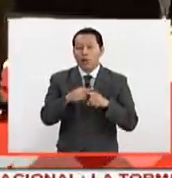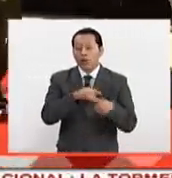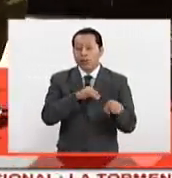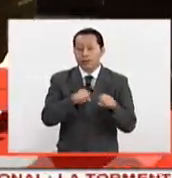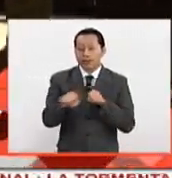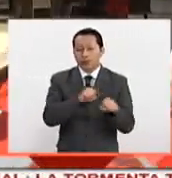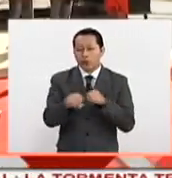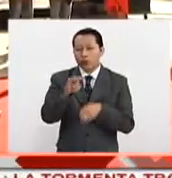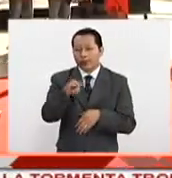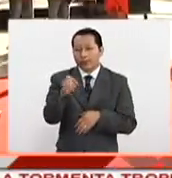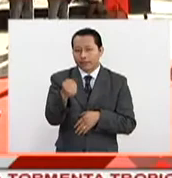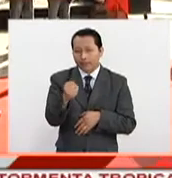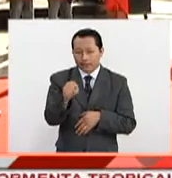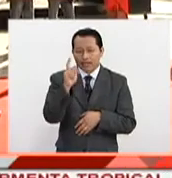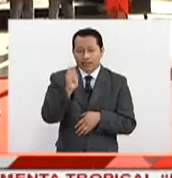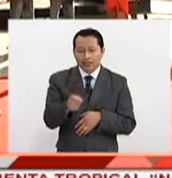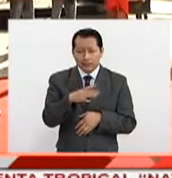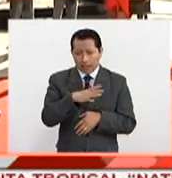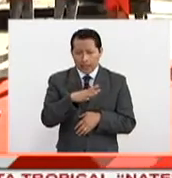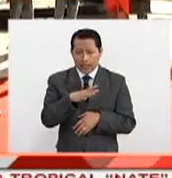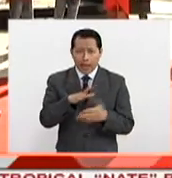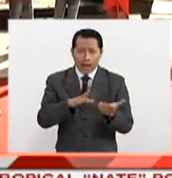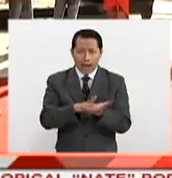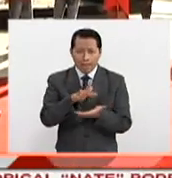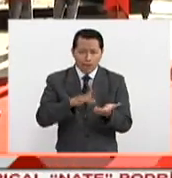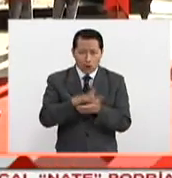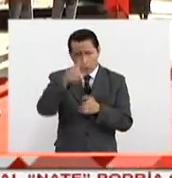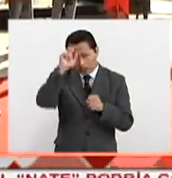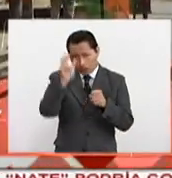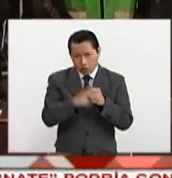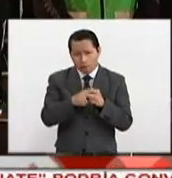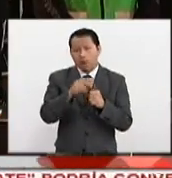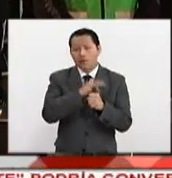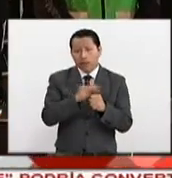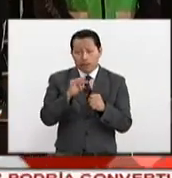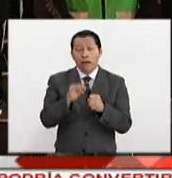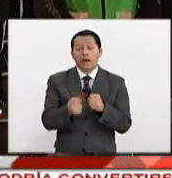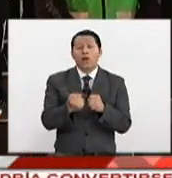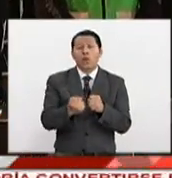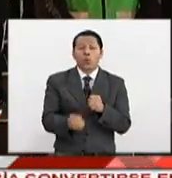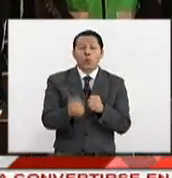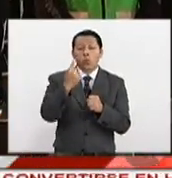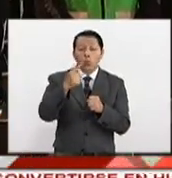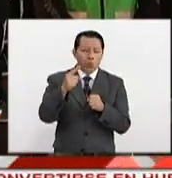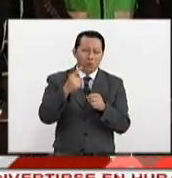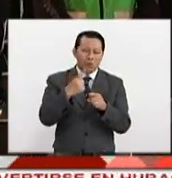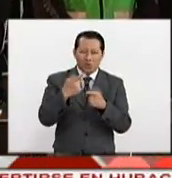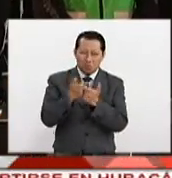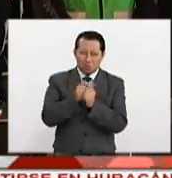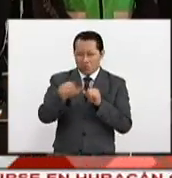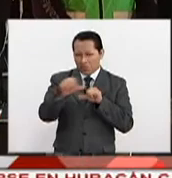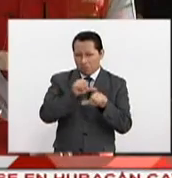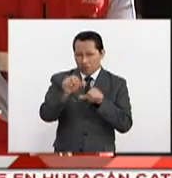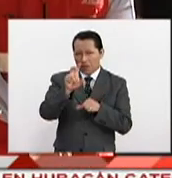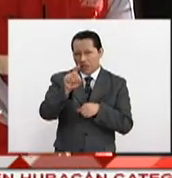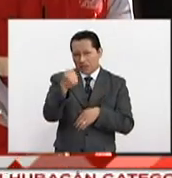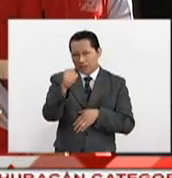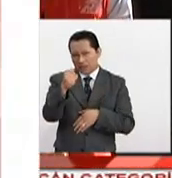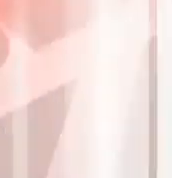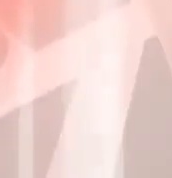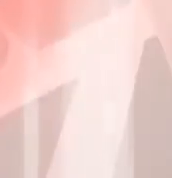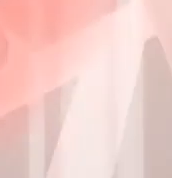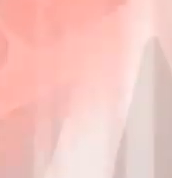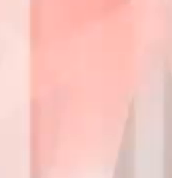septiembre. Cabe destacar que tal fue el apoyo del país europeo que incluso hubo un relevo de brigadistas el 30 de septiembre.